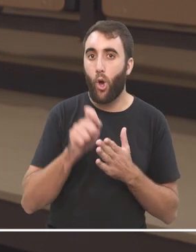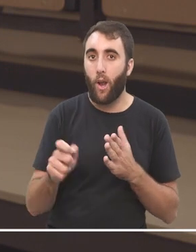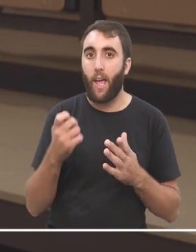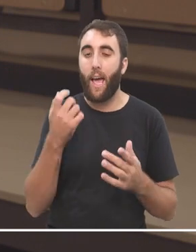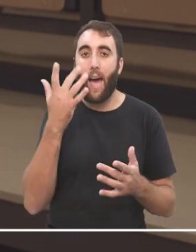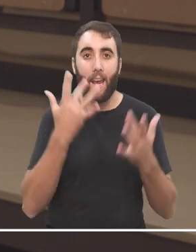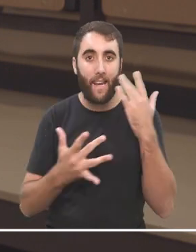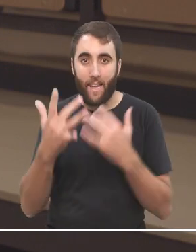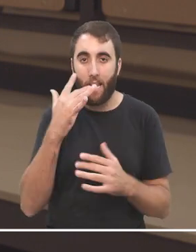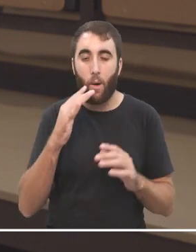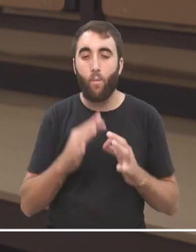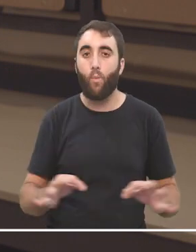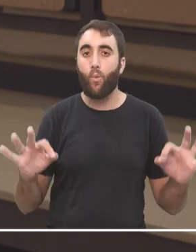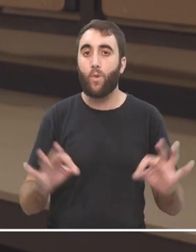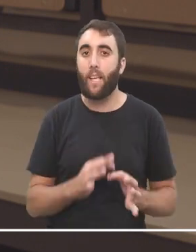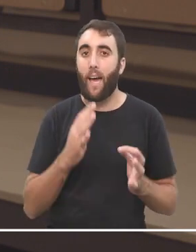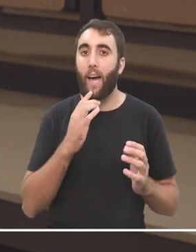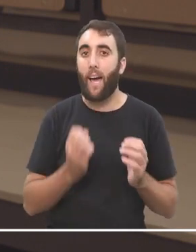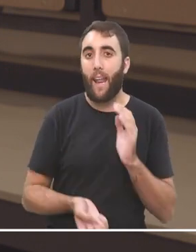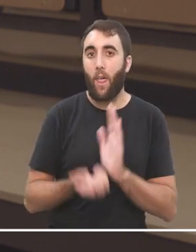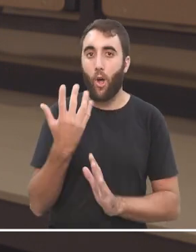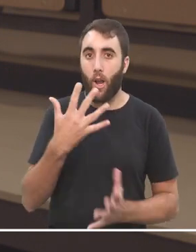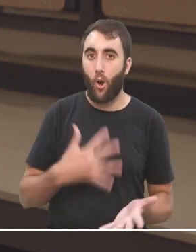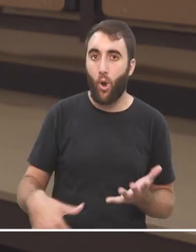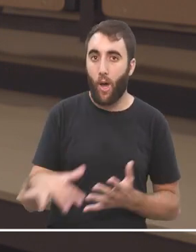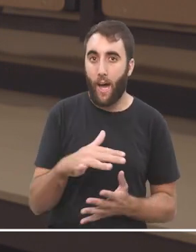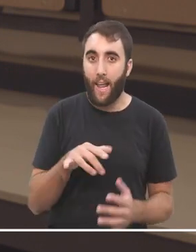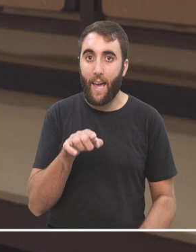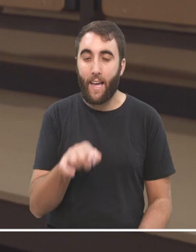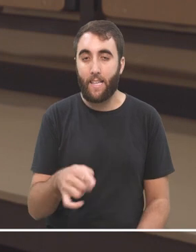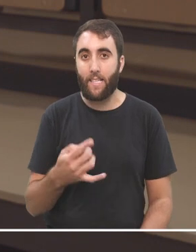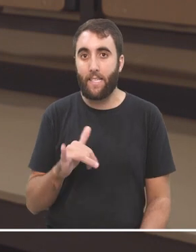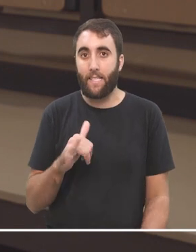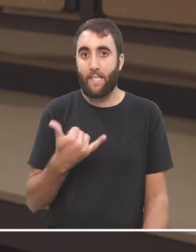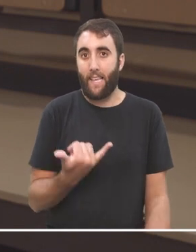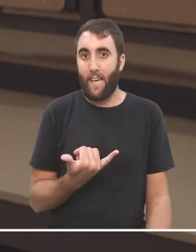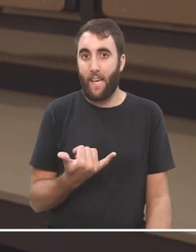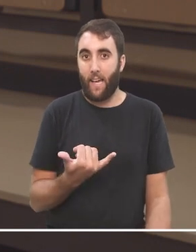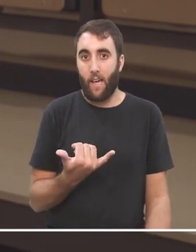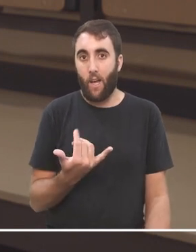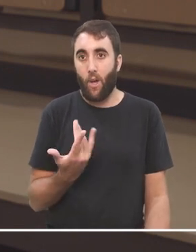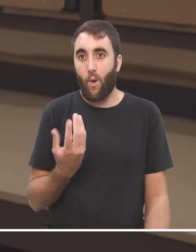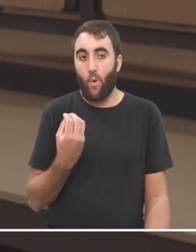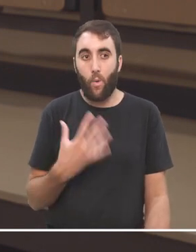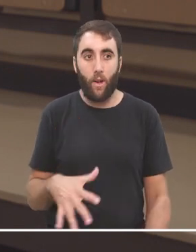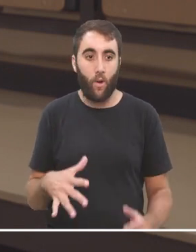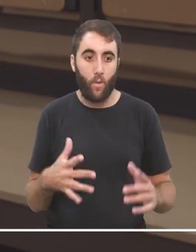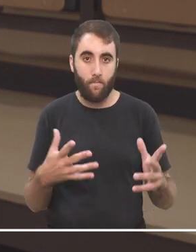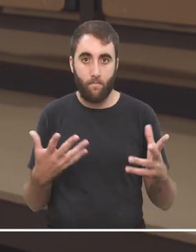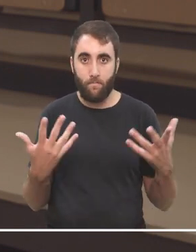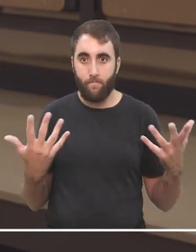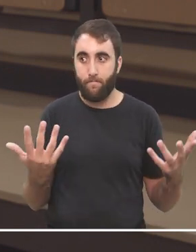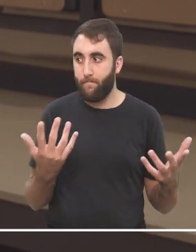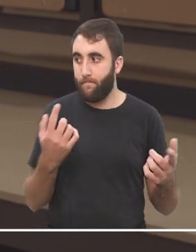artistas, músicos y creadores locales, se haya convertido en un cajón desastre